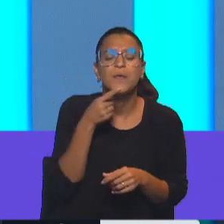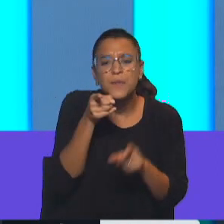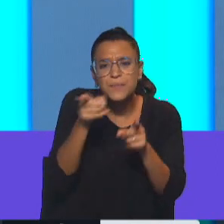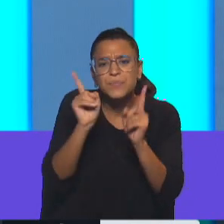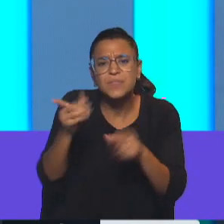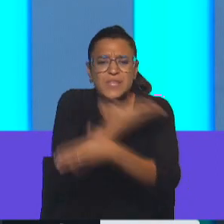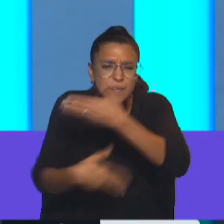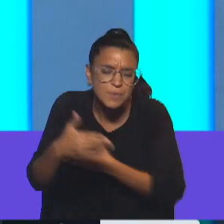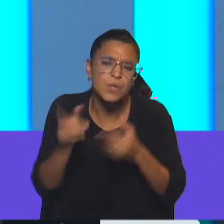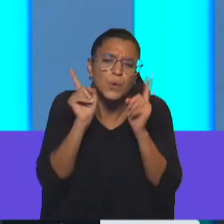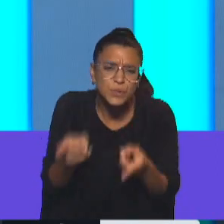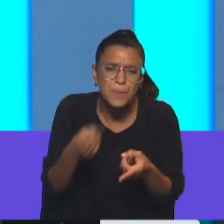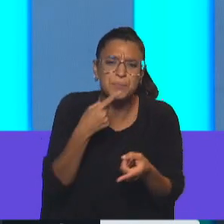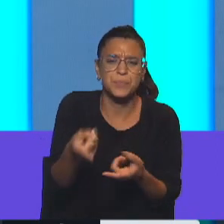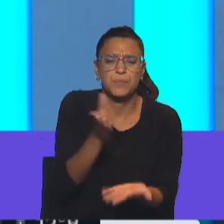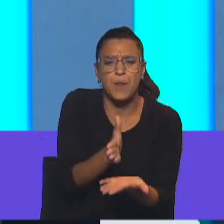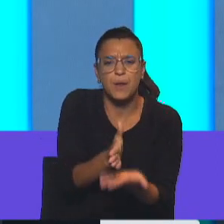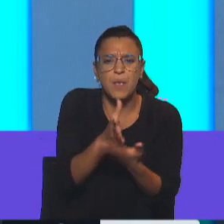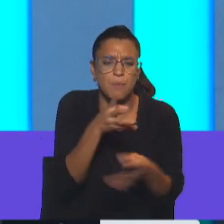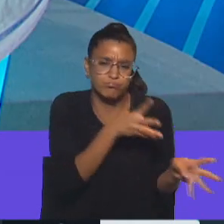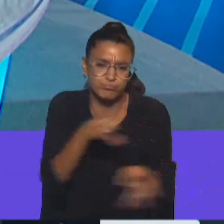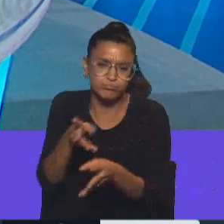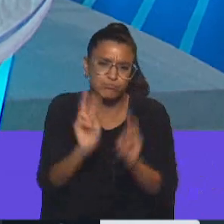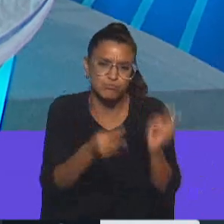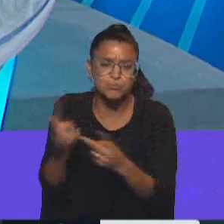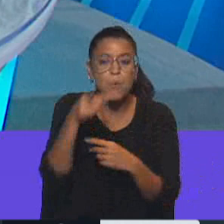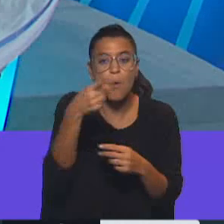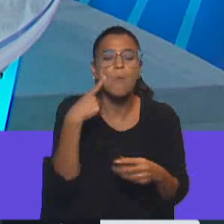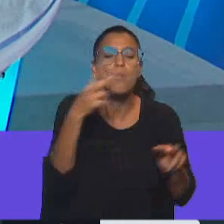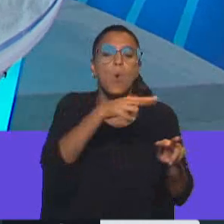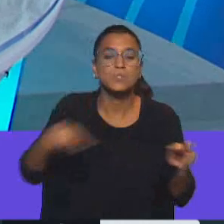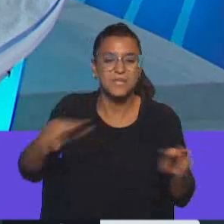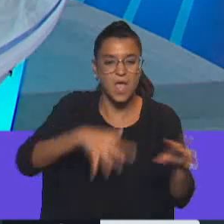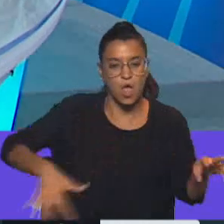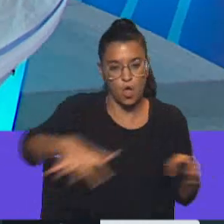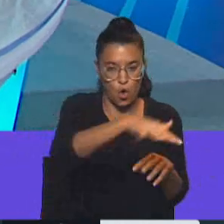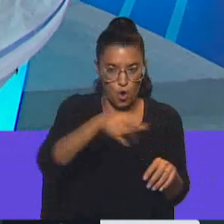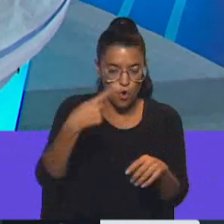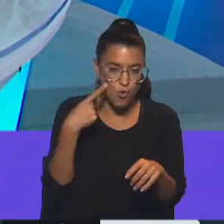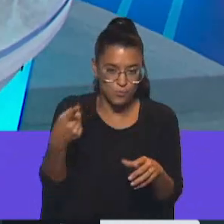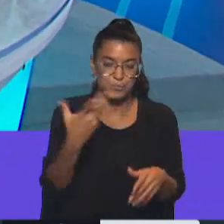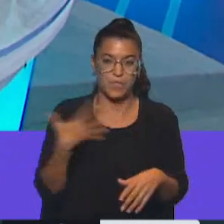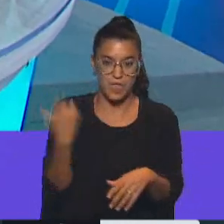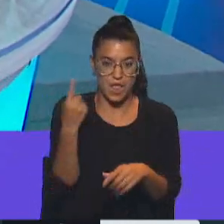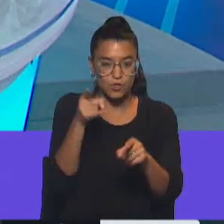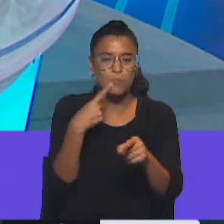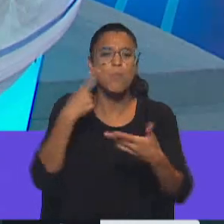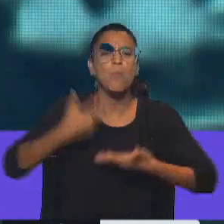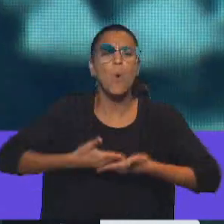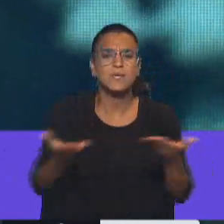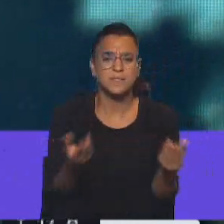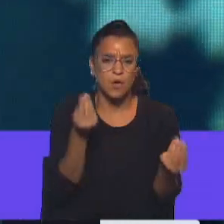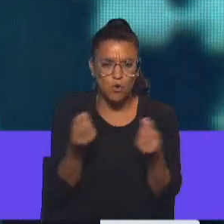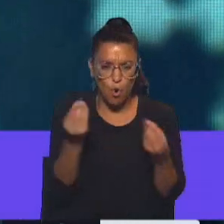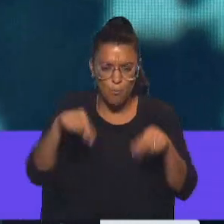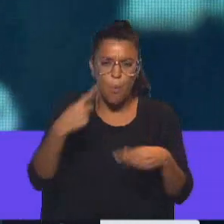fueron también victimizados por el régimen. Vos dirigís el Museo del Holocausto. Justamente lo que vos estás contando, ¿se refleja de qué manera